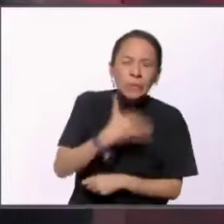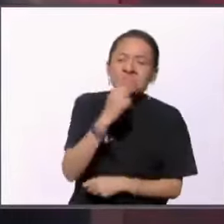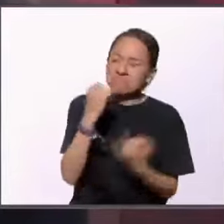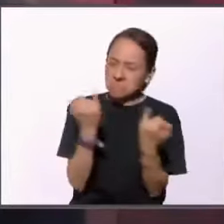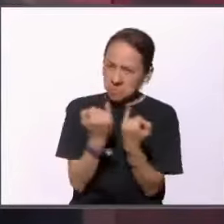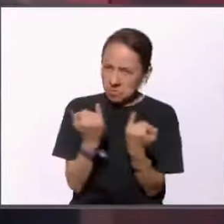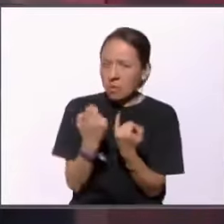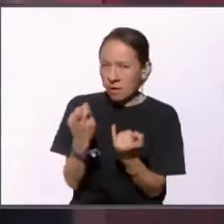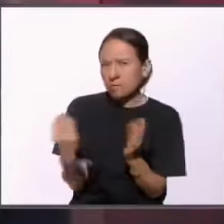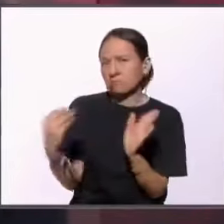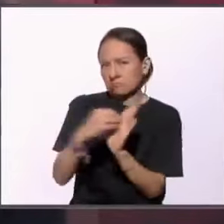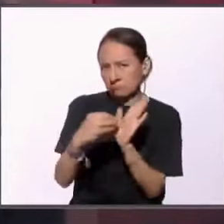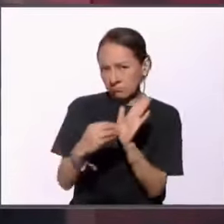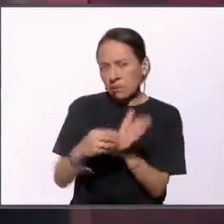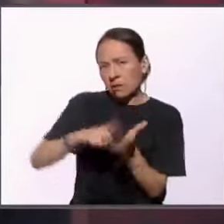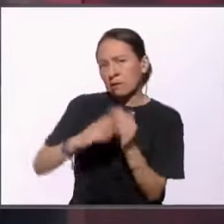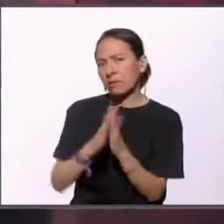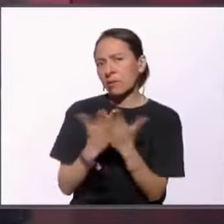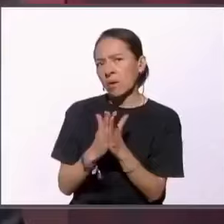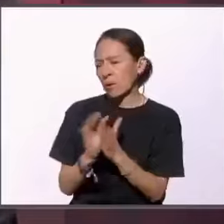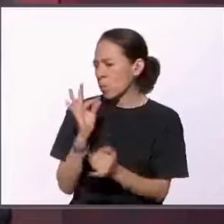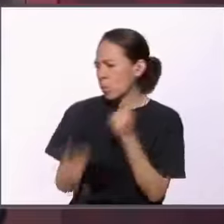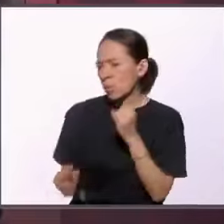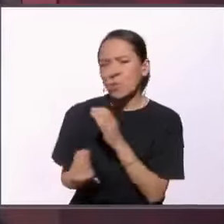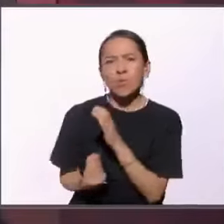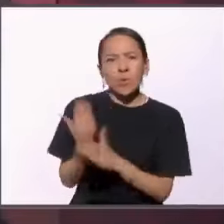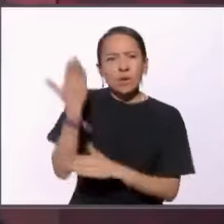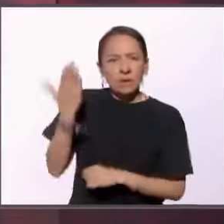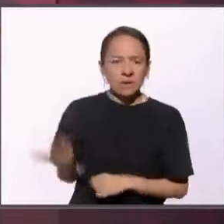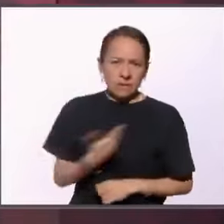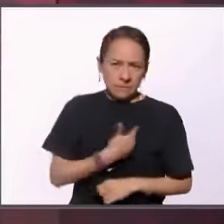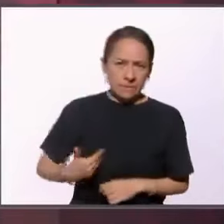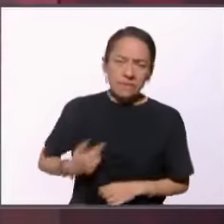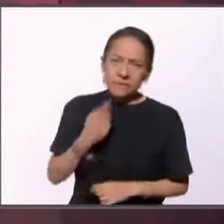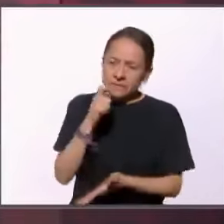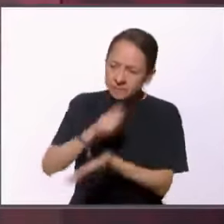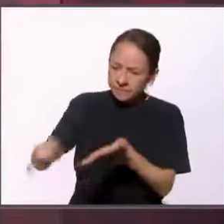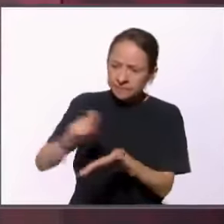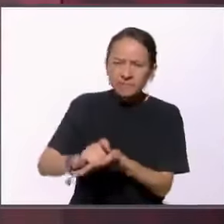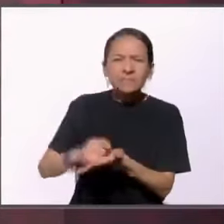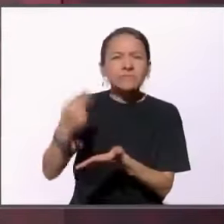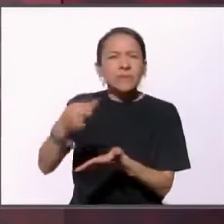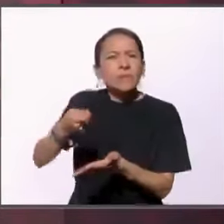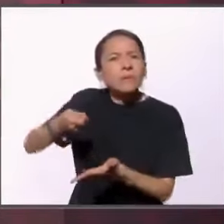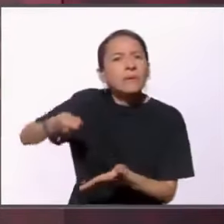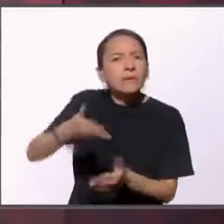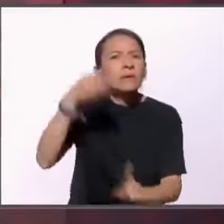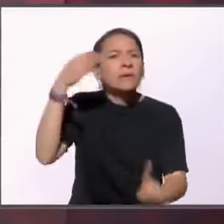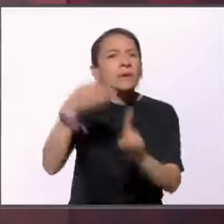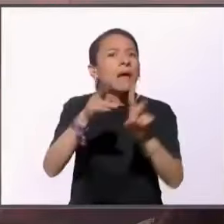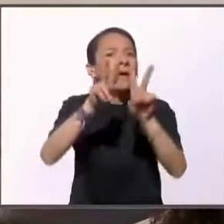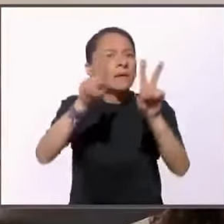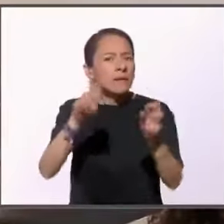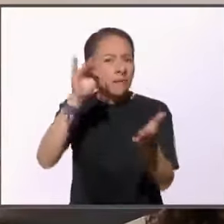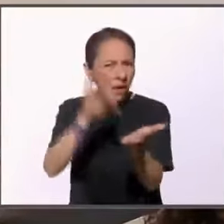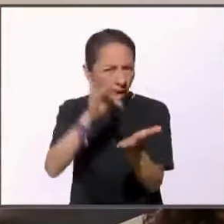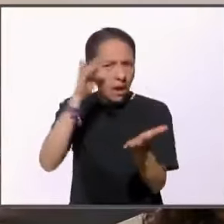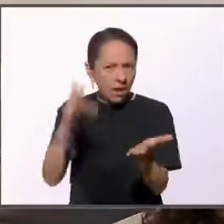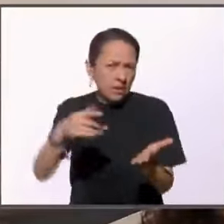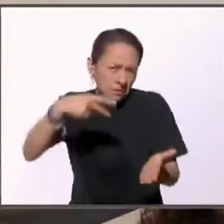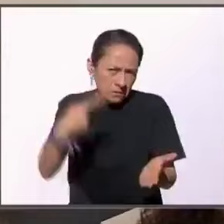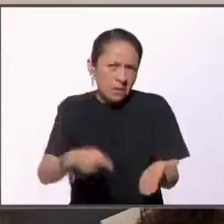y último libro escrito por el presidente Andrés Manuel López Obrador. La obra titulada Gracias, que ya está disponible en librerías